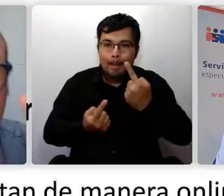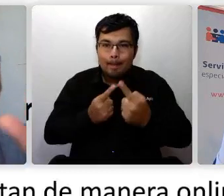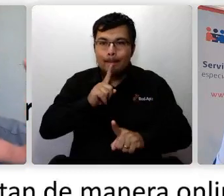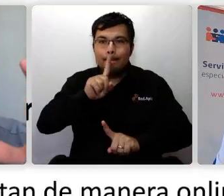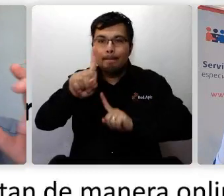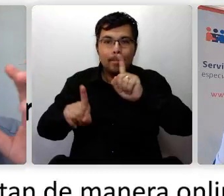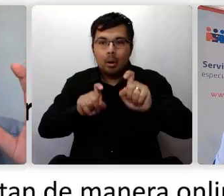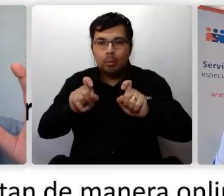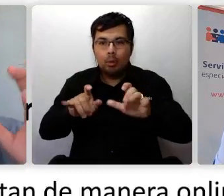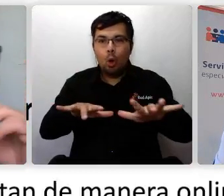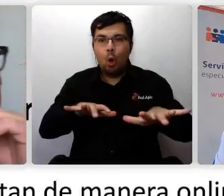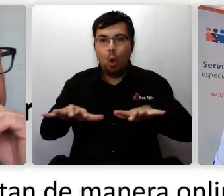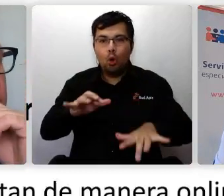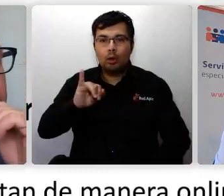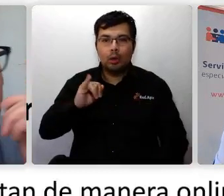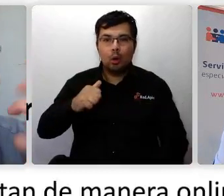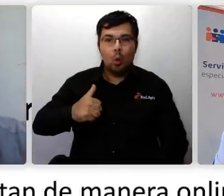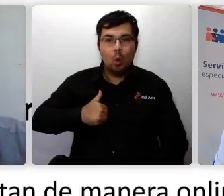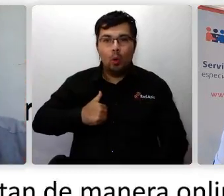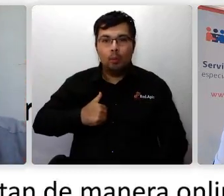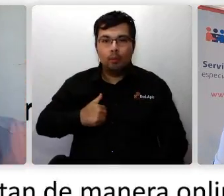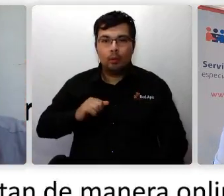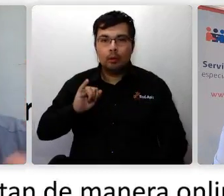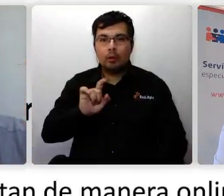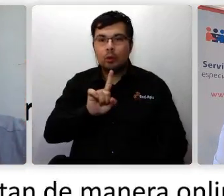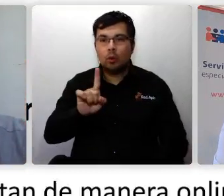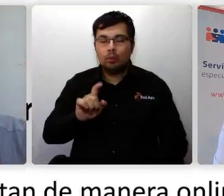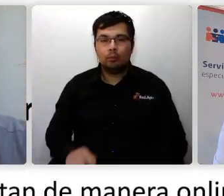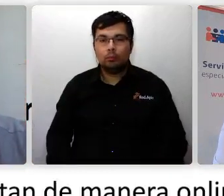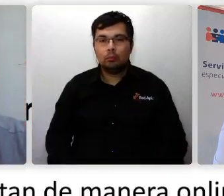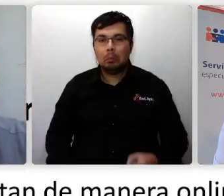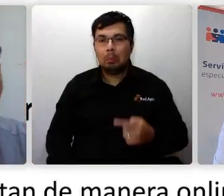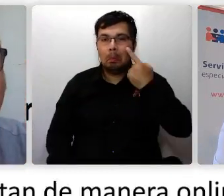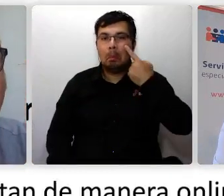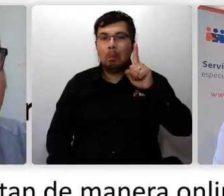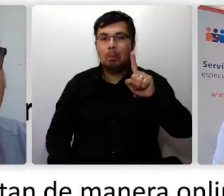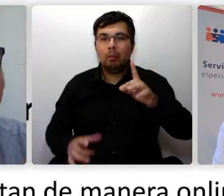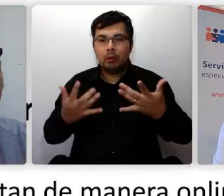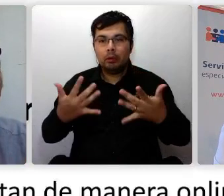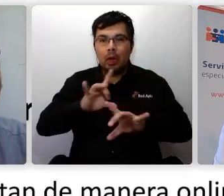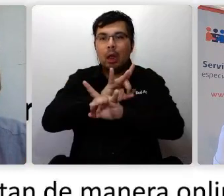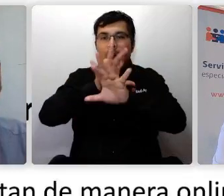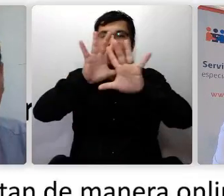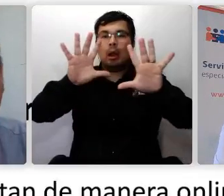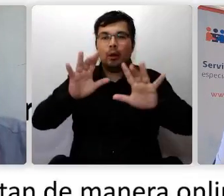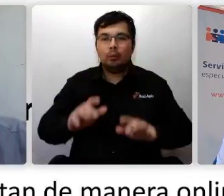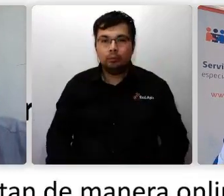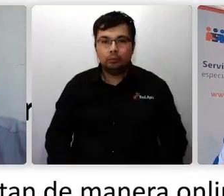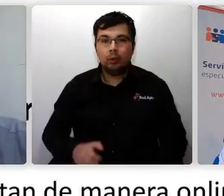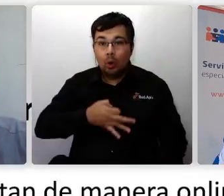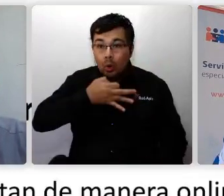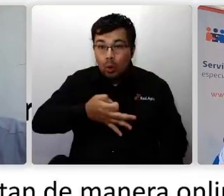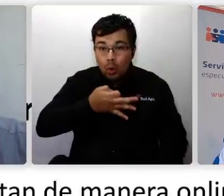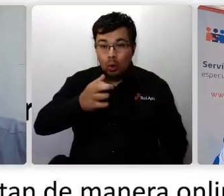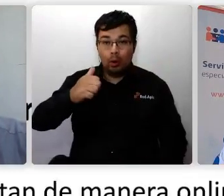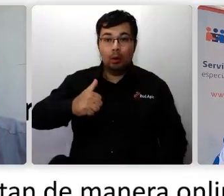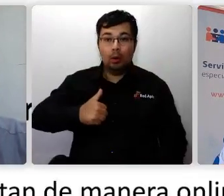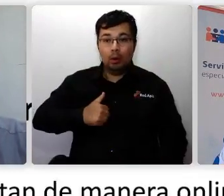que aplicasen no aplicasen, porque finalmente en el desconocimiento ya tenemos claro, por ejemplo, lo que nos contaste, Iván, de que hoy aplica la